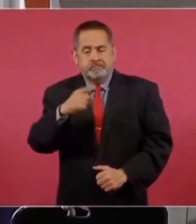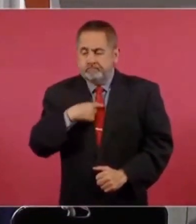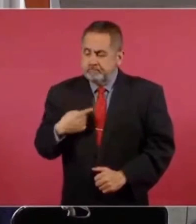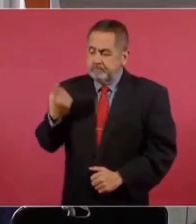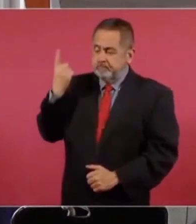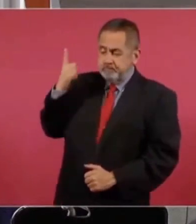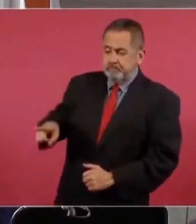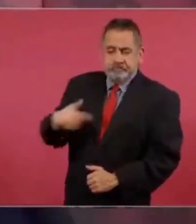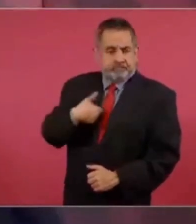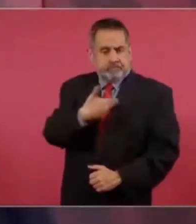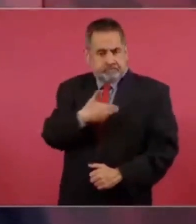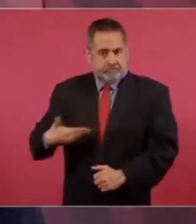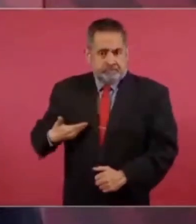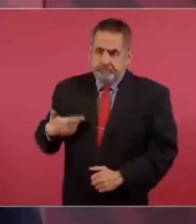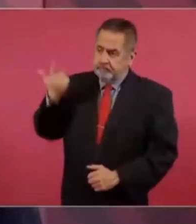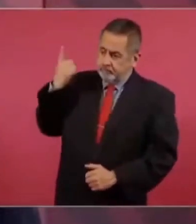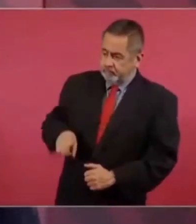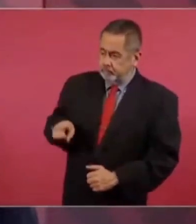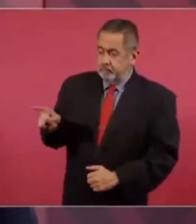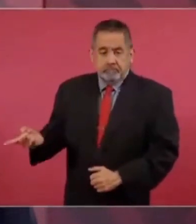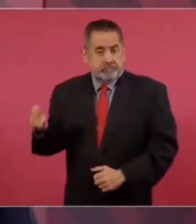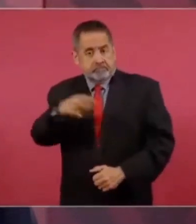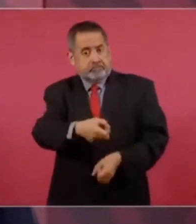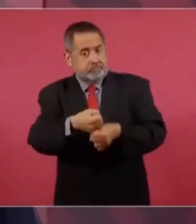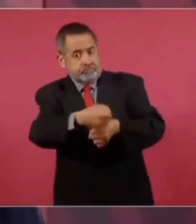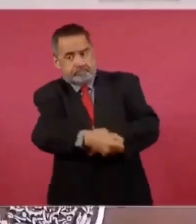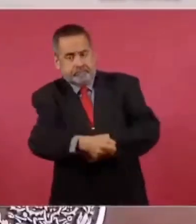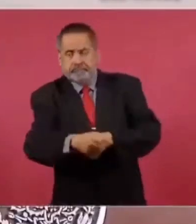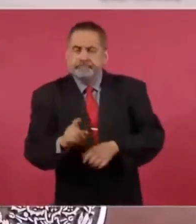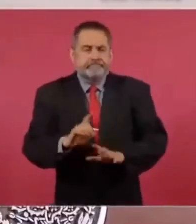del presidente